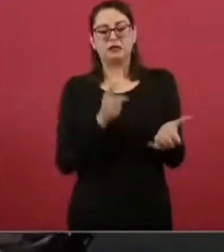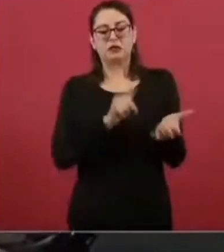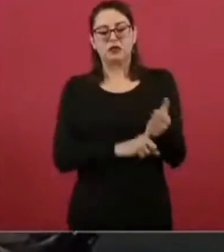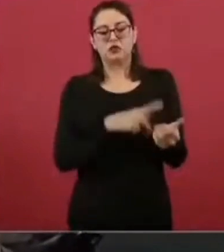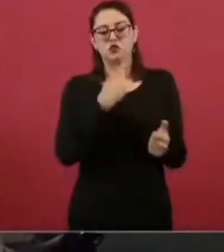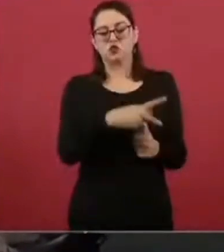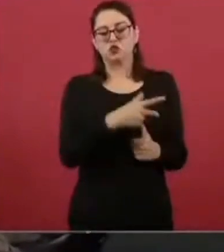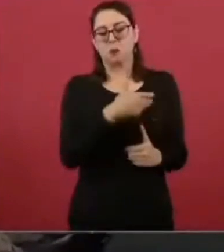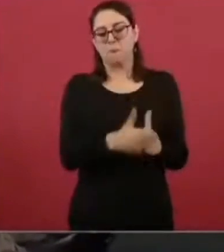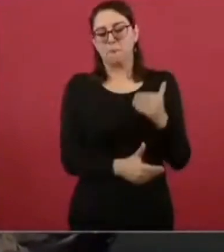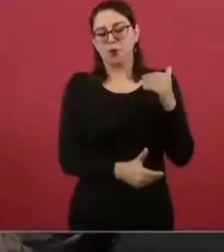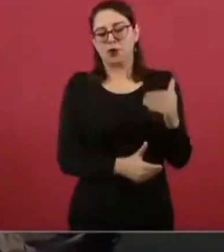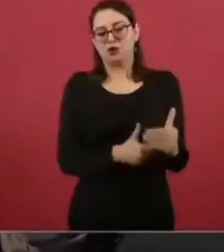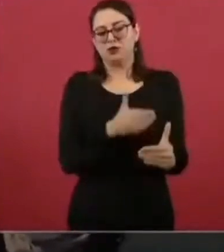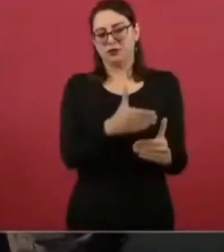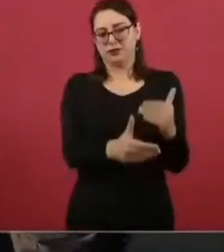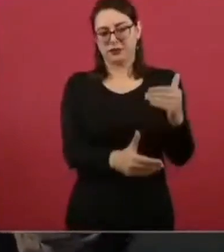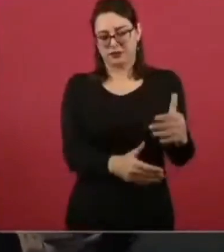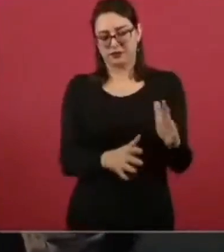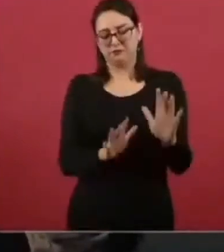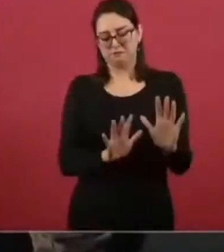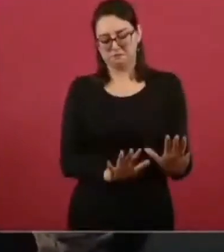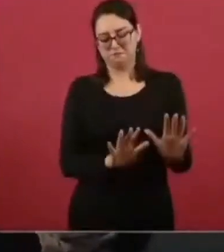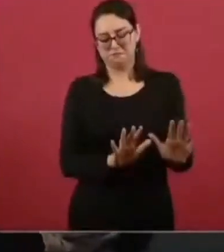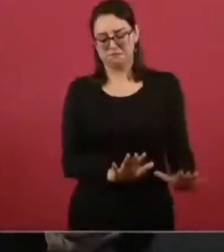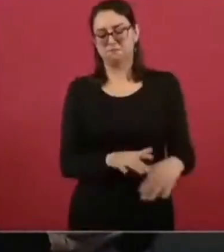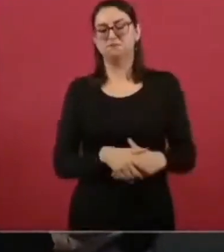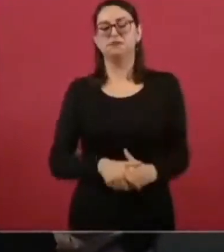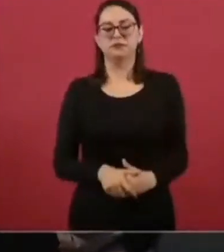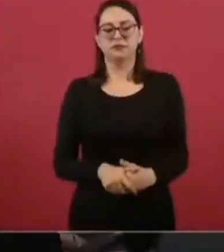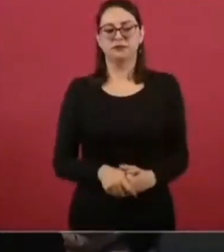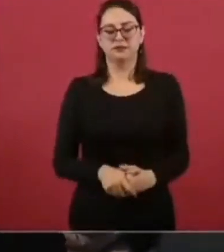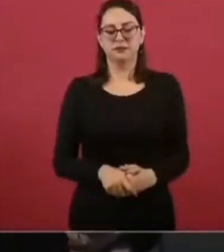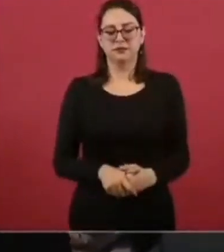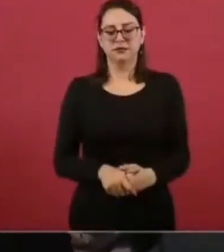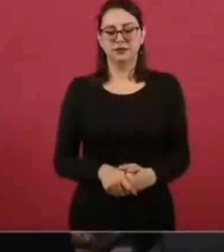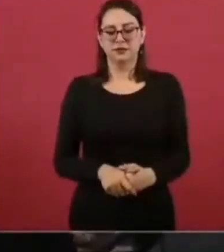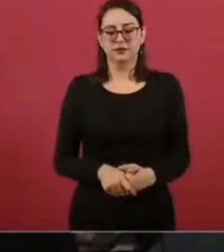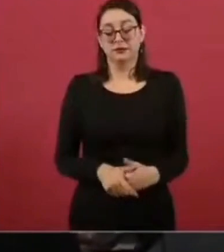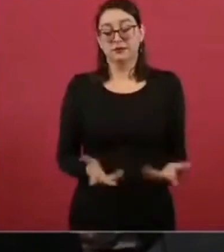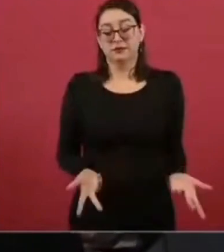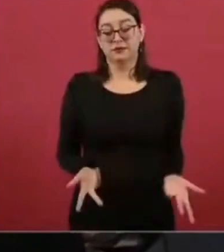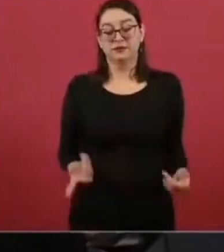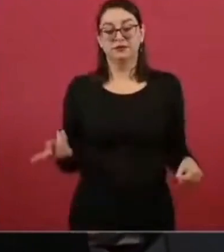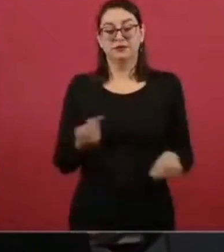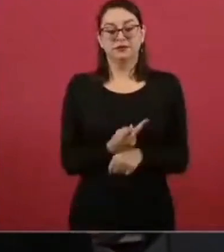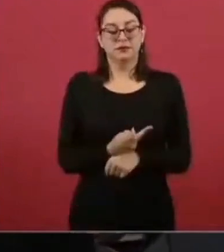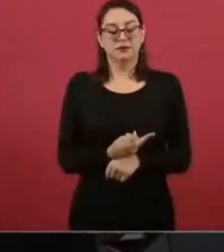Es que también, imagínense, llegaron a la cima.